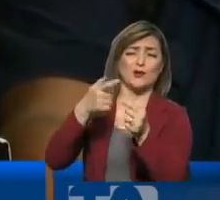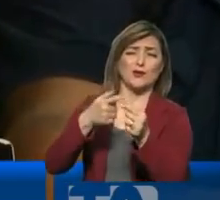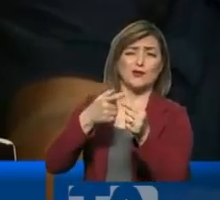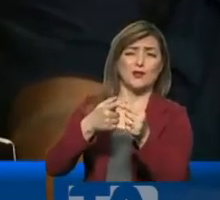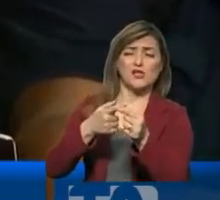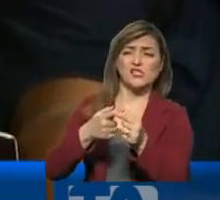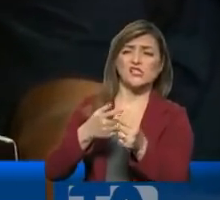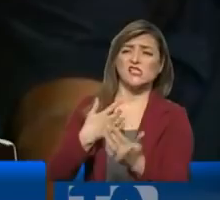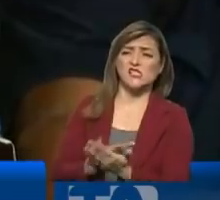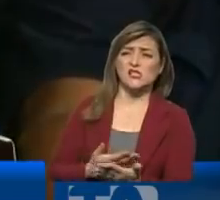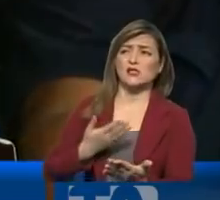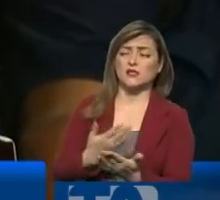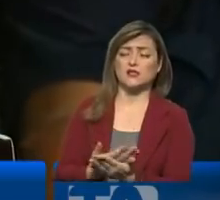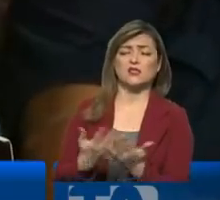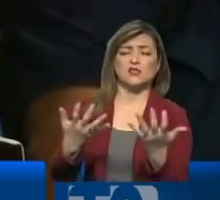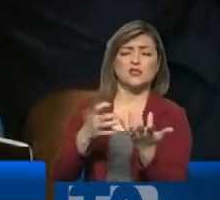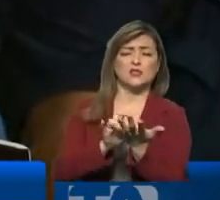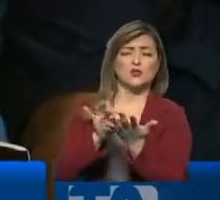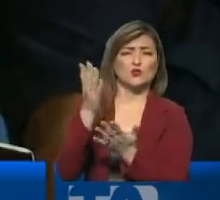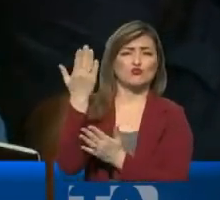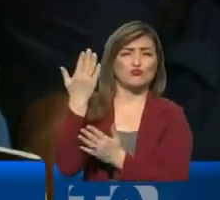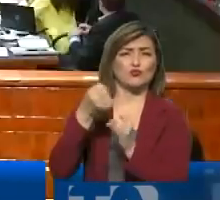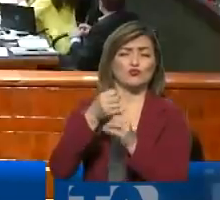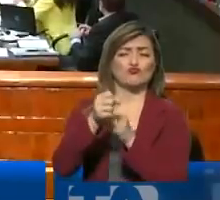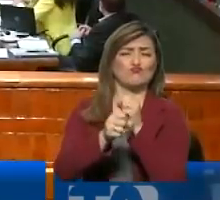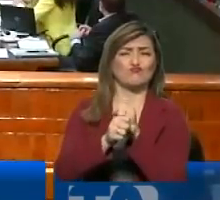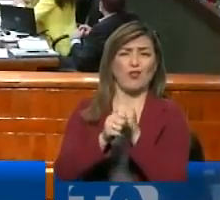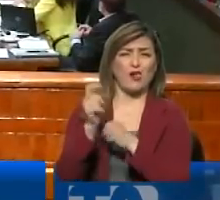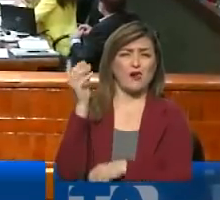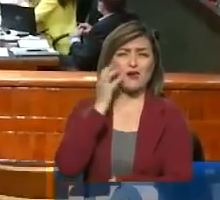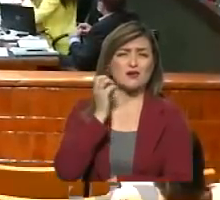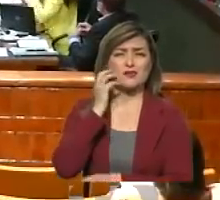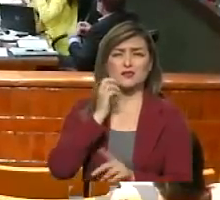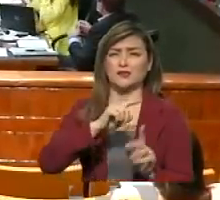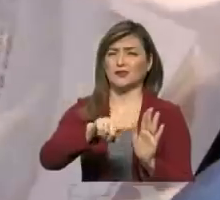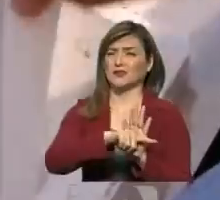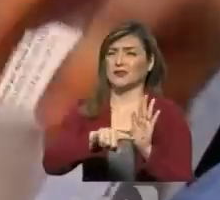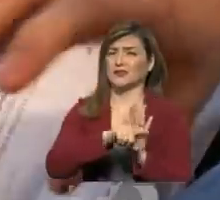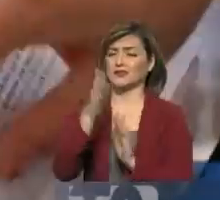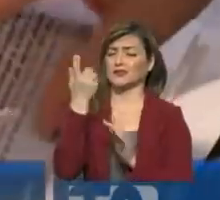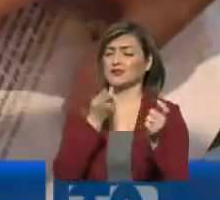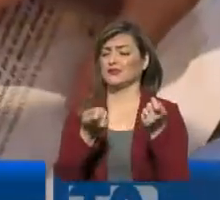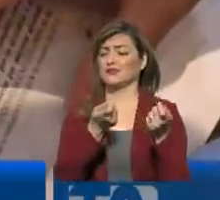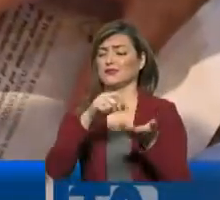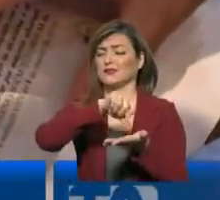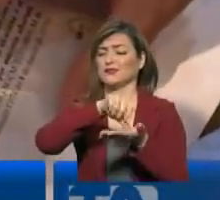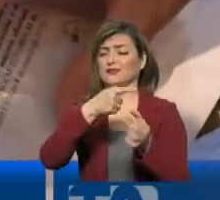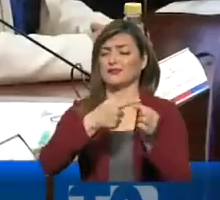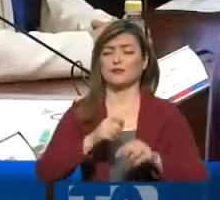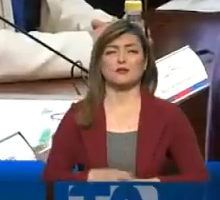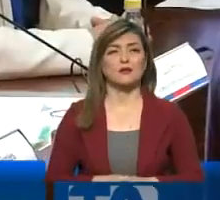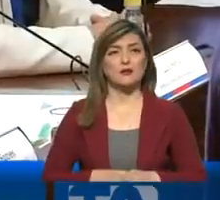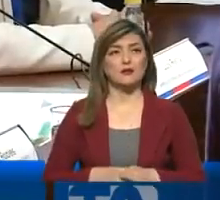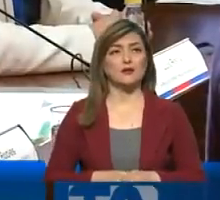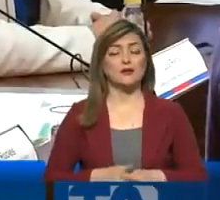una gran demanda ciudadana ante lo que hemos vivido en los últimos años. Después de 10 horas de sesión donde intervinieron las interpelantes, la defensa